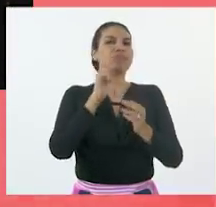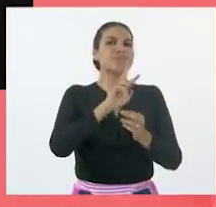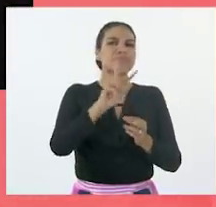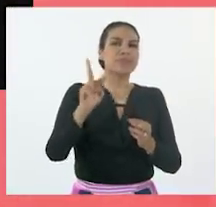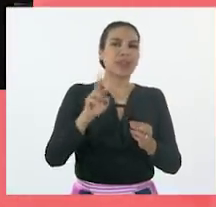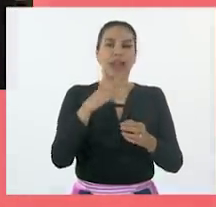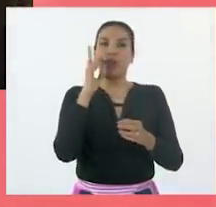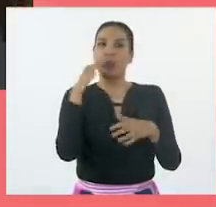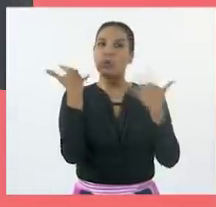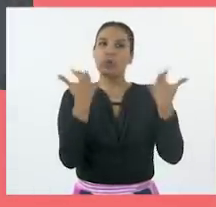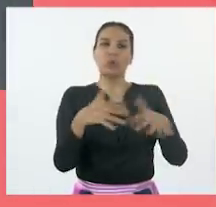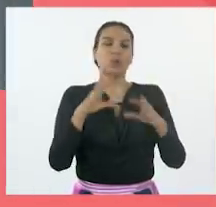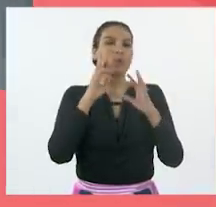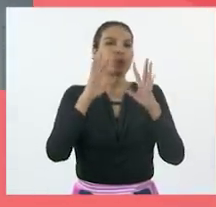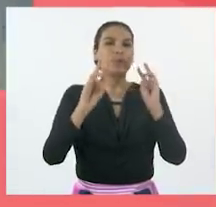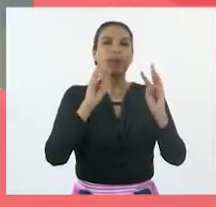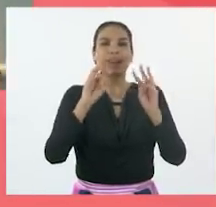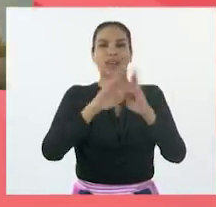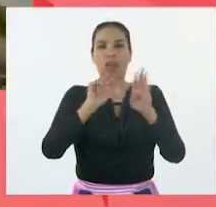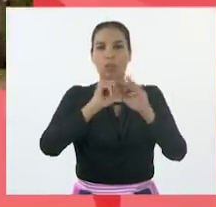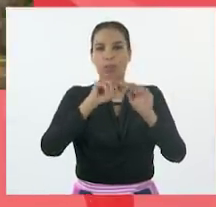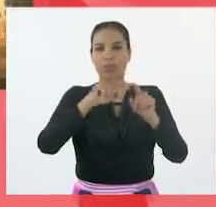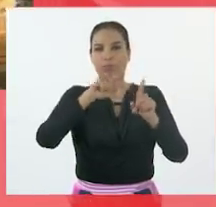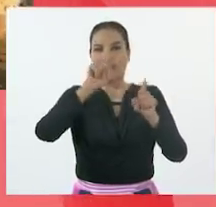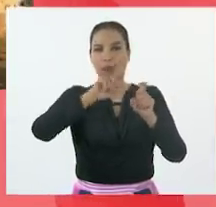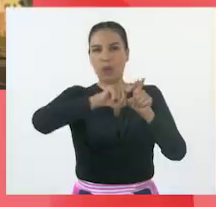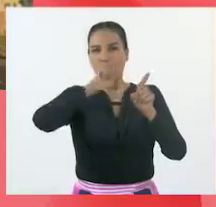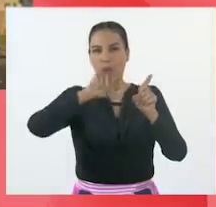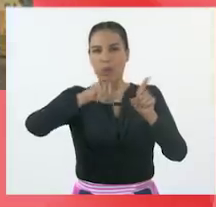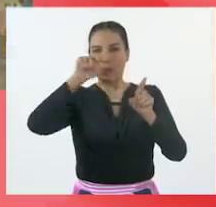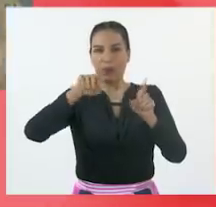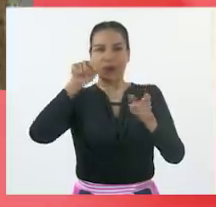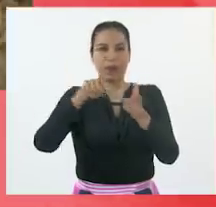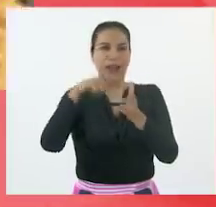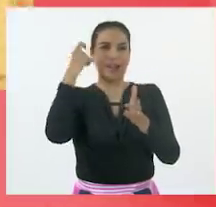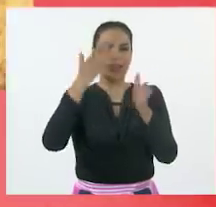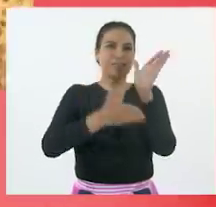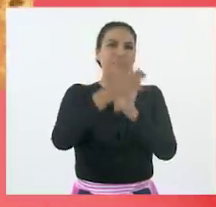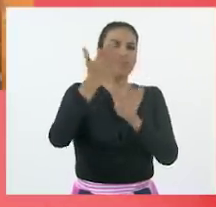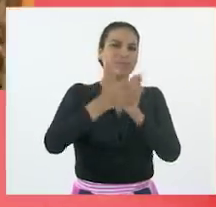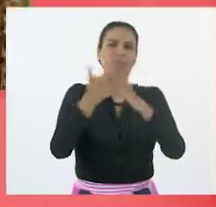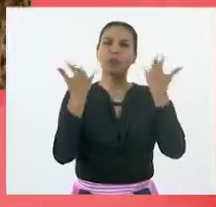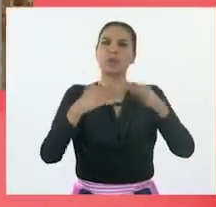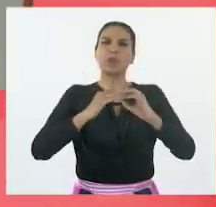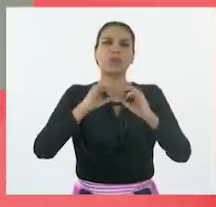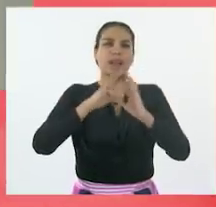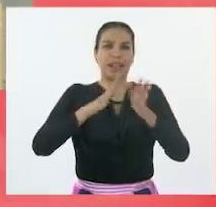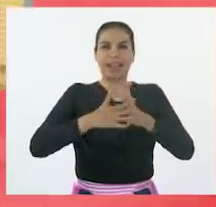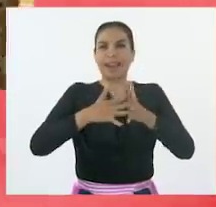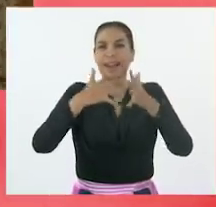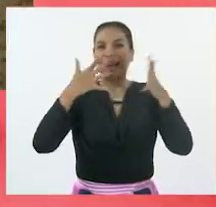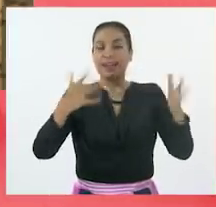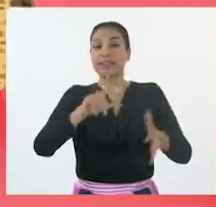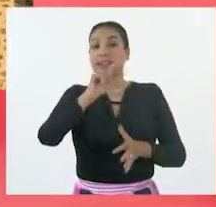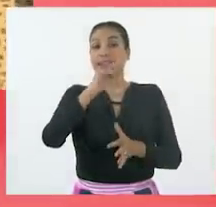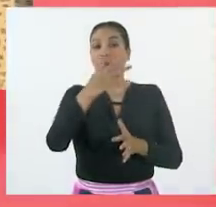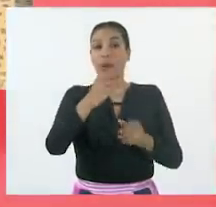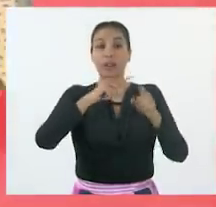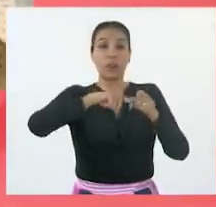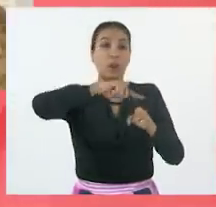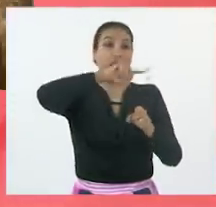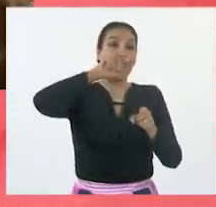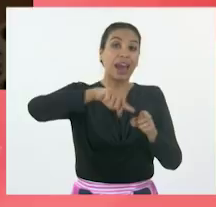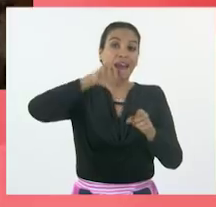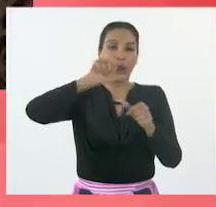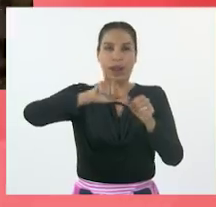nos aparece imponente el Acueducto de Querétaro, que es una construcción monumental que tiene 74 arcos con